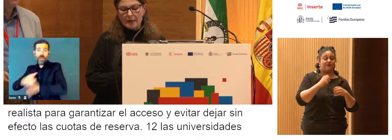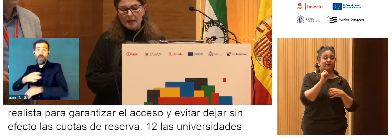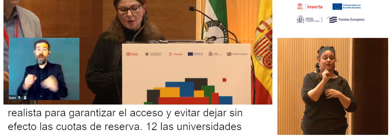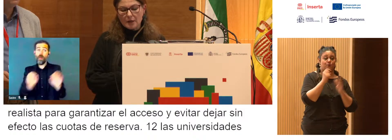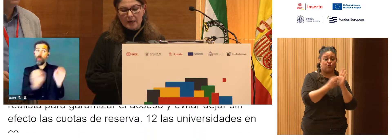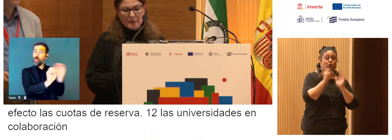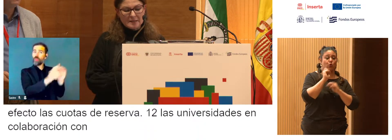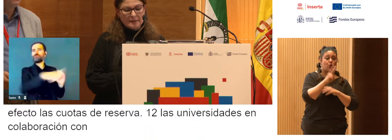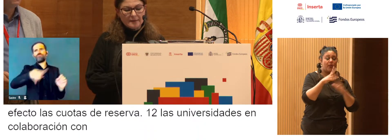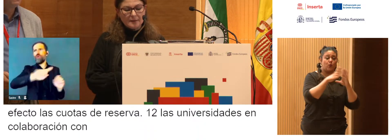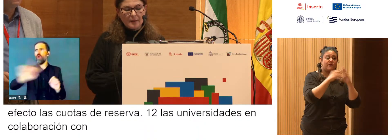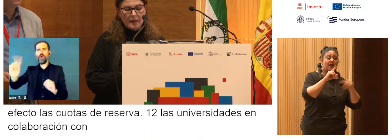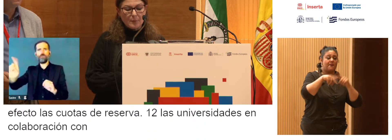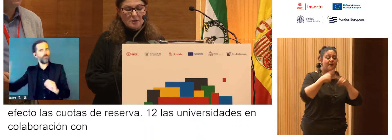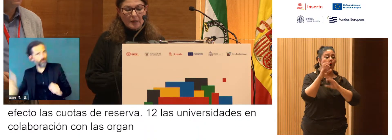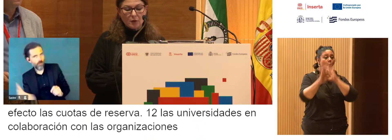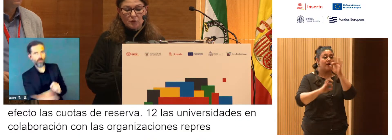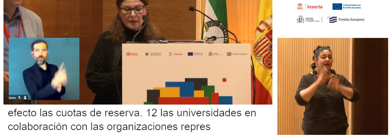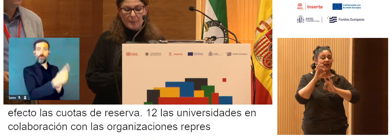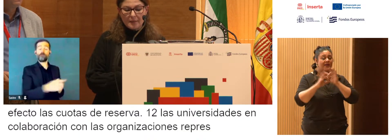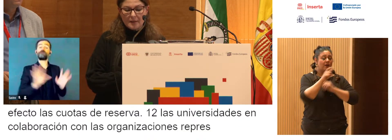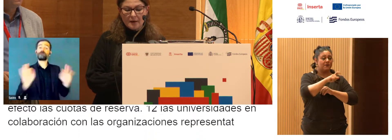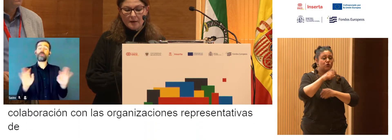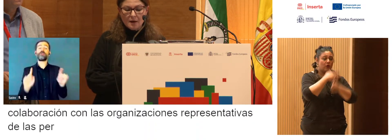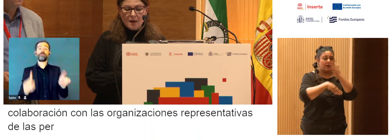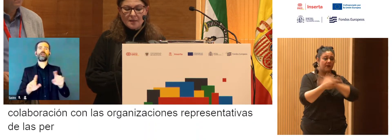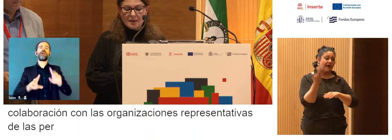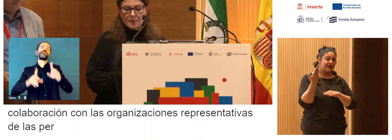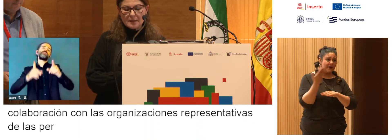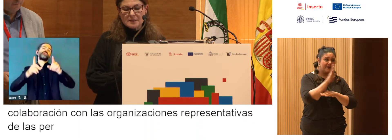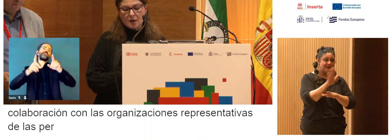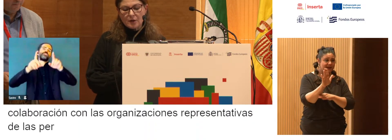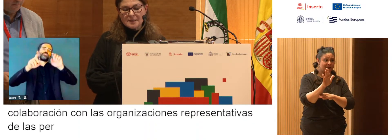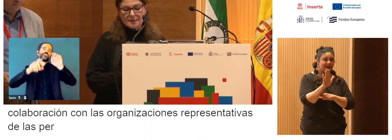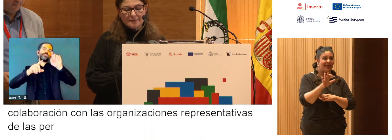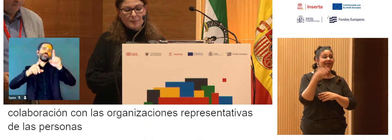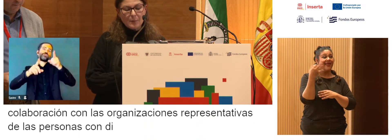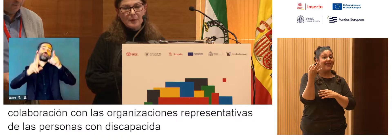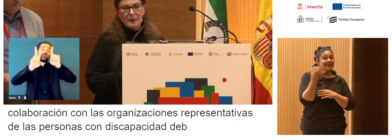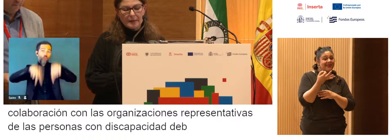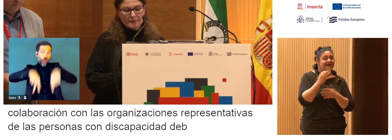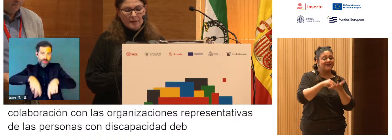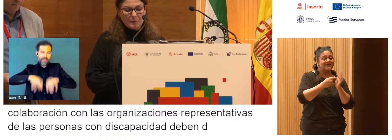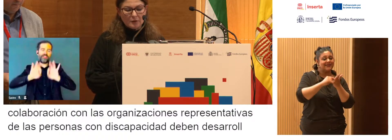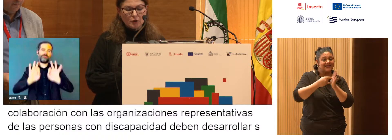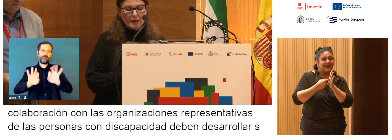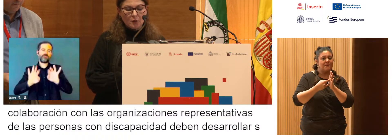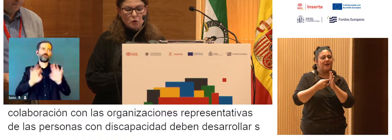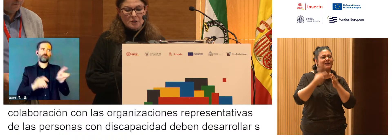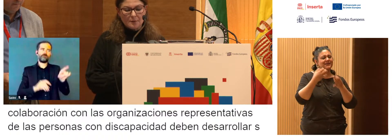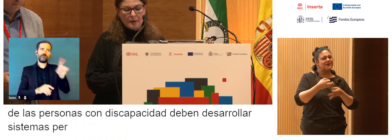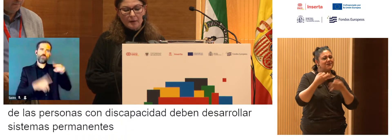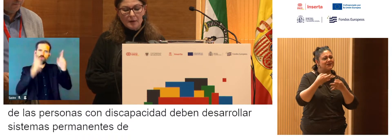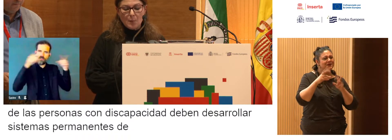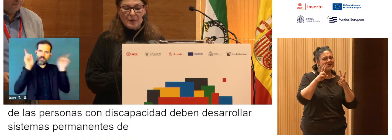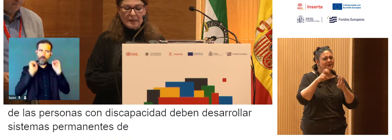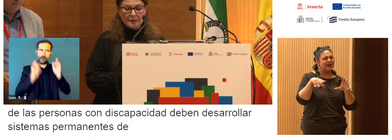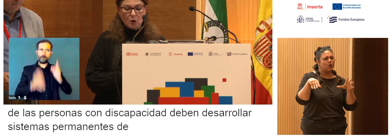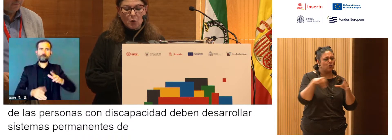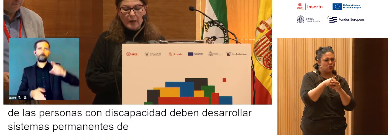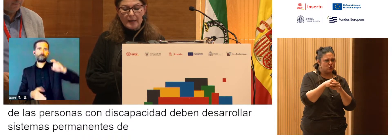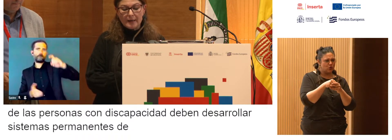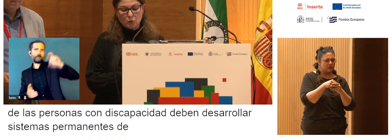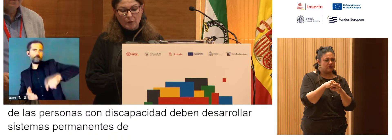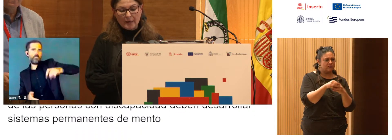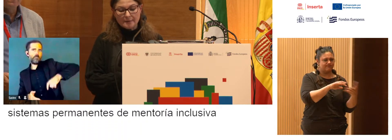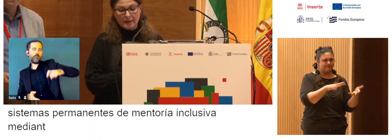con las organizaciones representativas de las personas con discapacidad, deben desarrollar sistemas permanentes de mentoría inclusiva, mediante